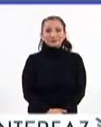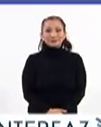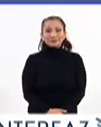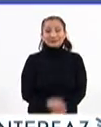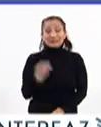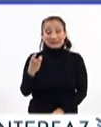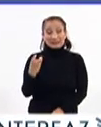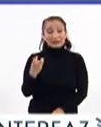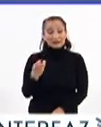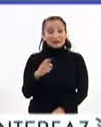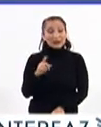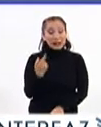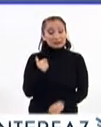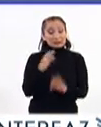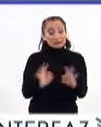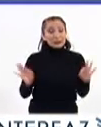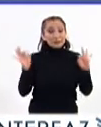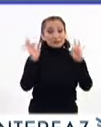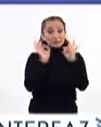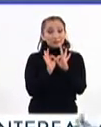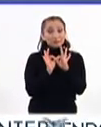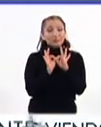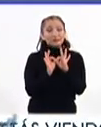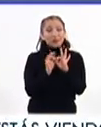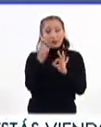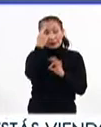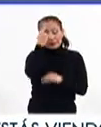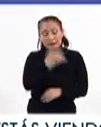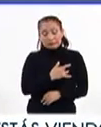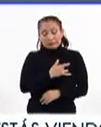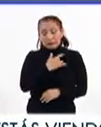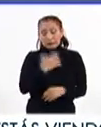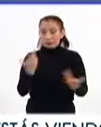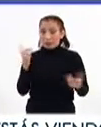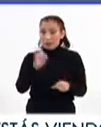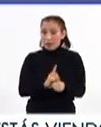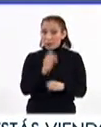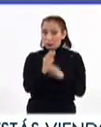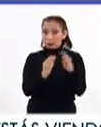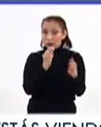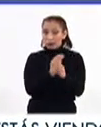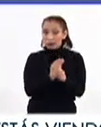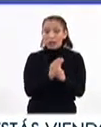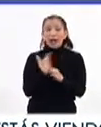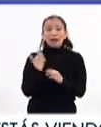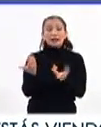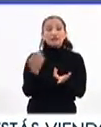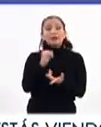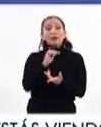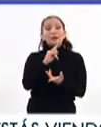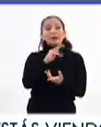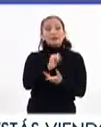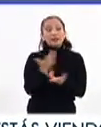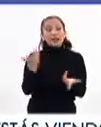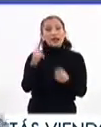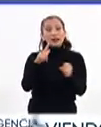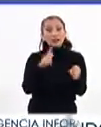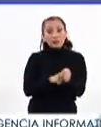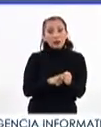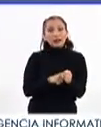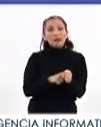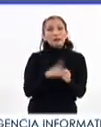Bueno, pues ahí está, Ana Cris. Es fundamental hacer conciencia de este Día Mundial de la Vida Silvestre, nuestras